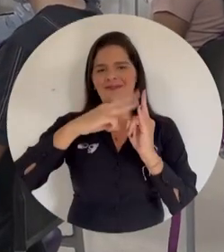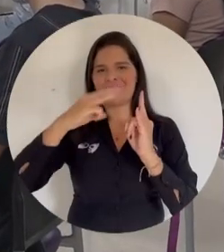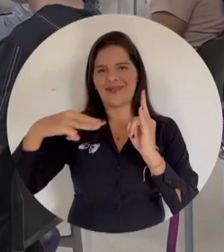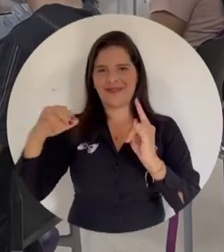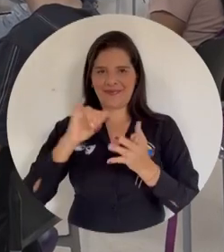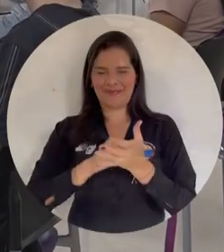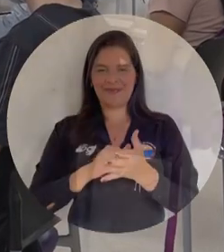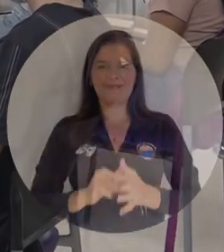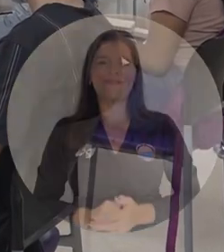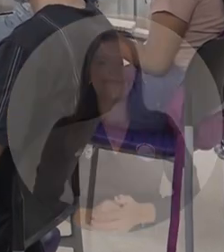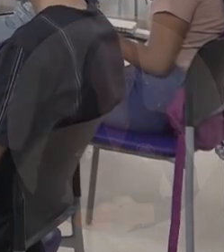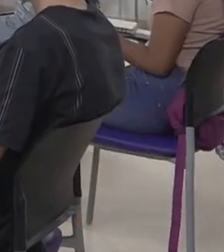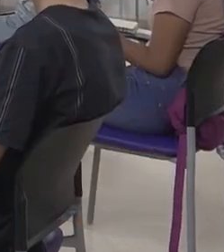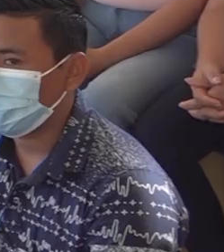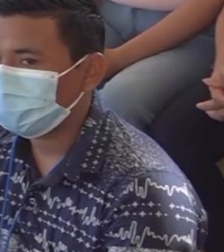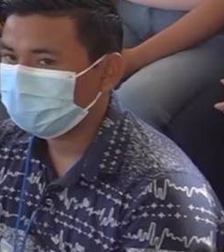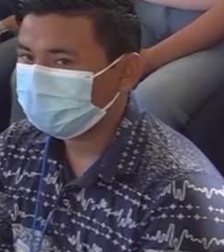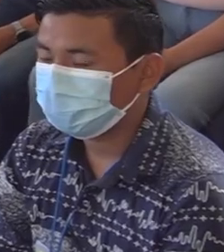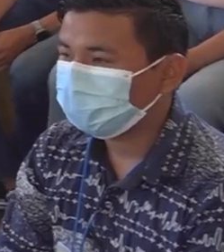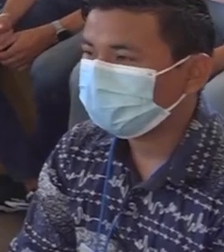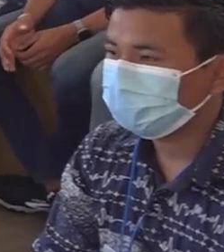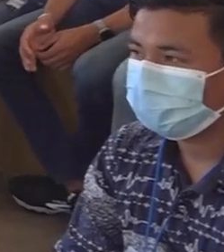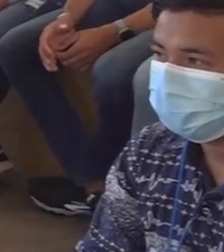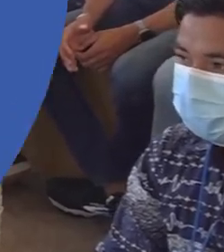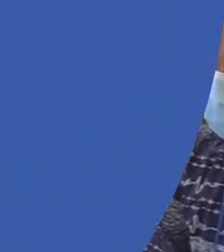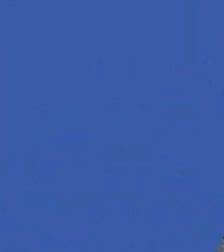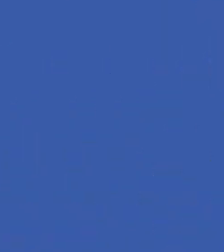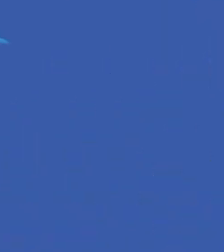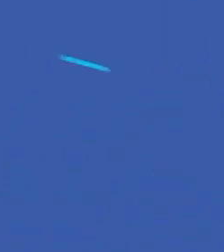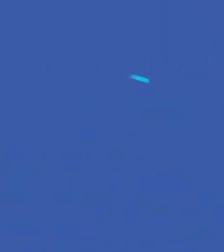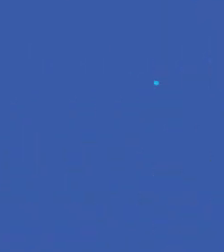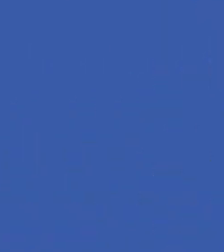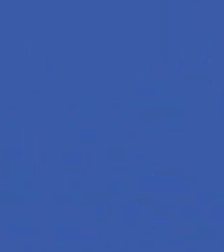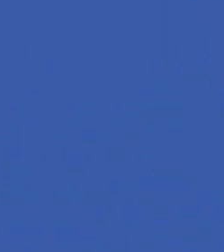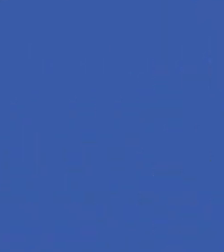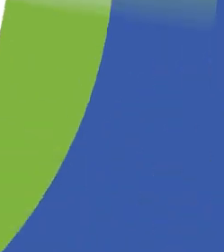cuales 297 son beneficiarios del programa Talento